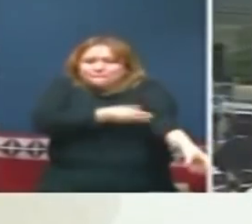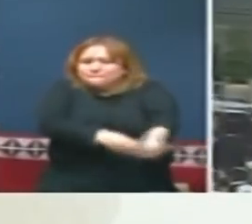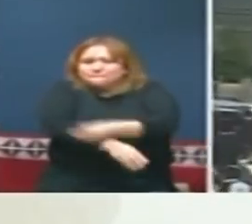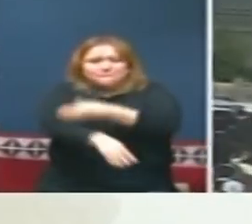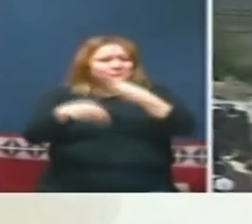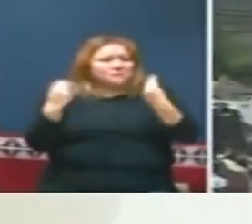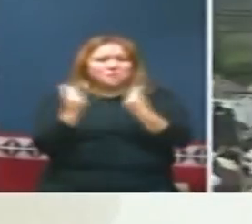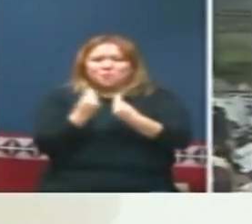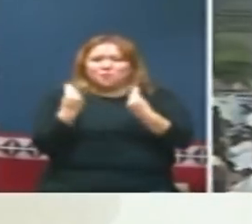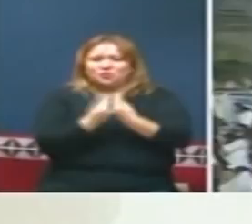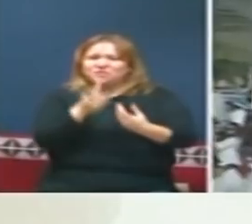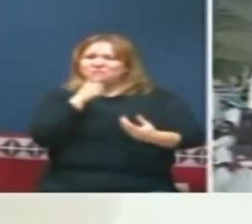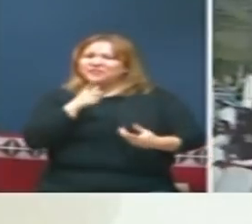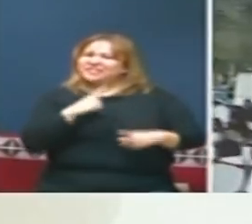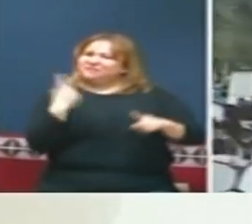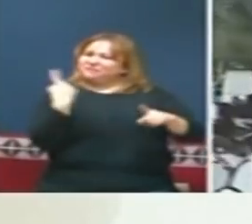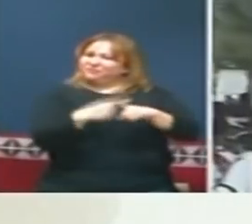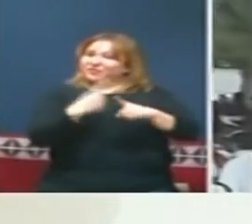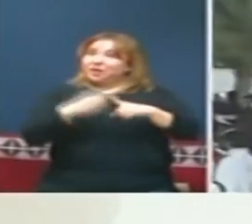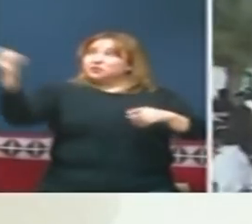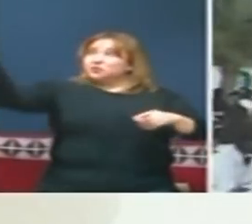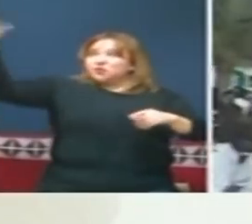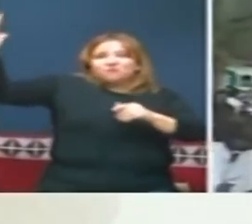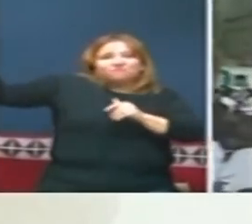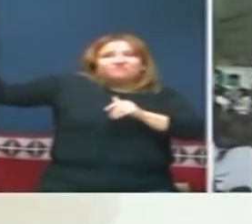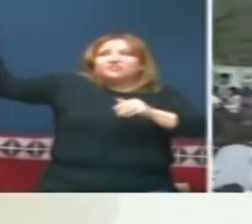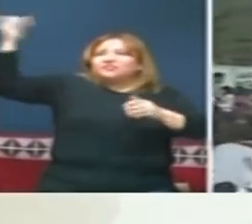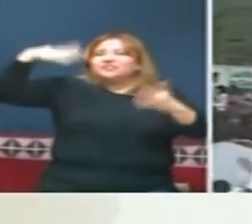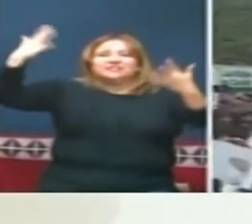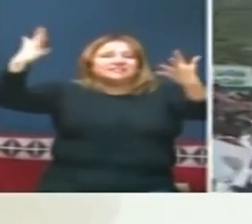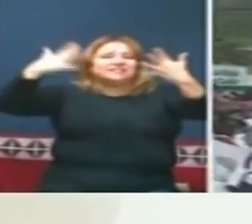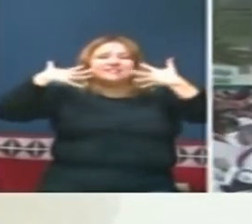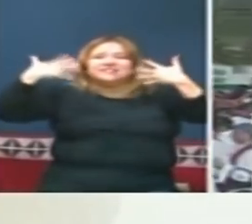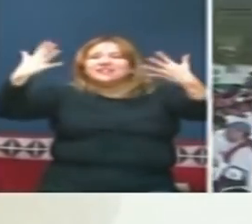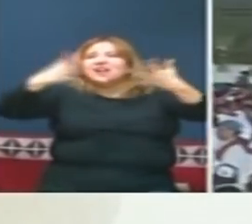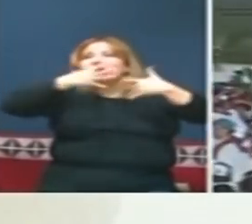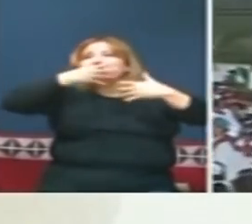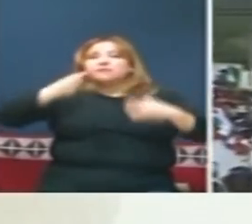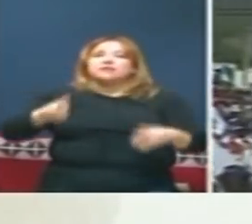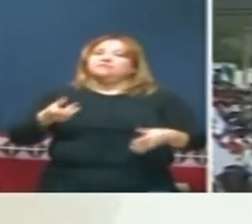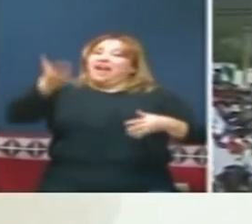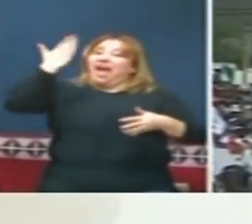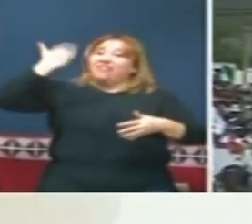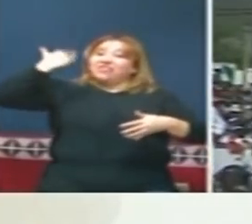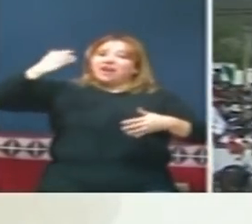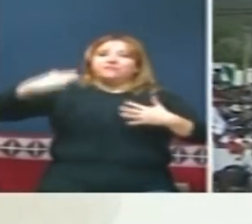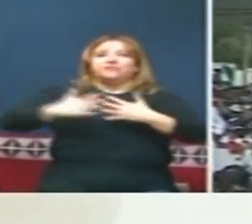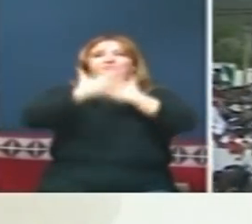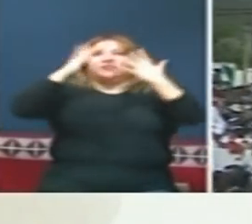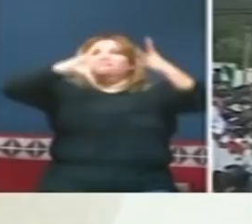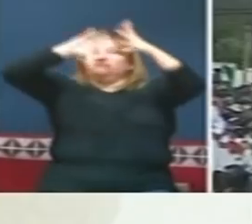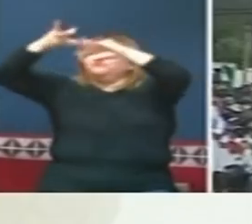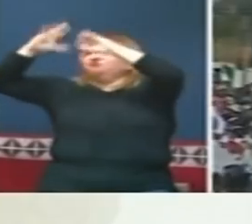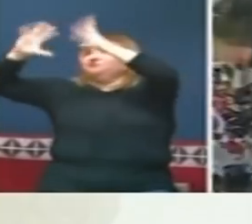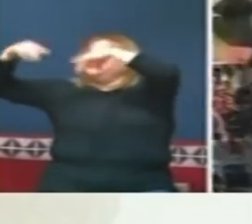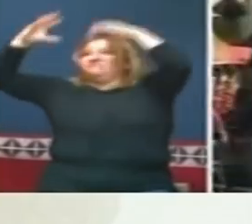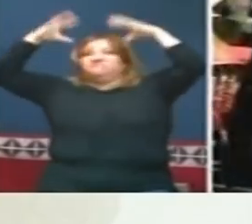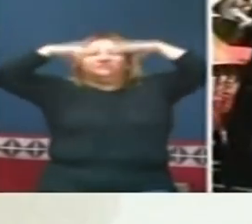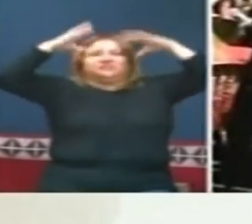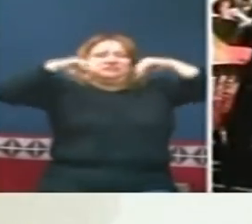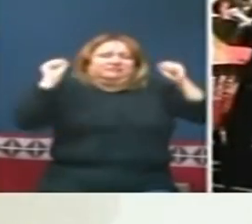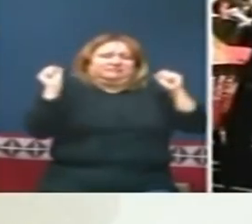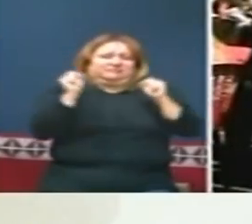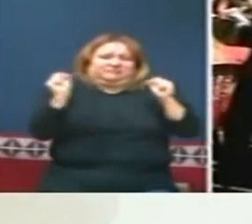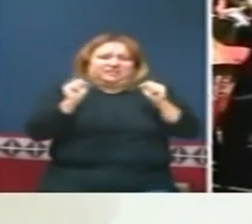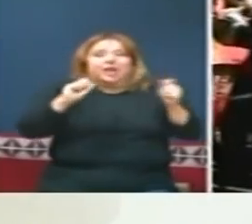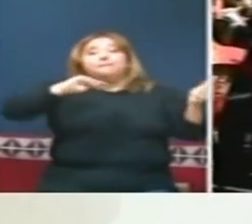convirtió en una fiesta. El sol nos está acompañando en esta jornada después de unos días bastante fríos y nublados en la provincia de La Rioja, pero la verdad que este es